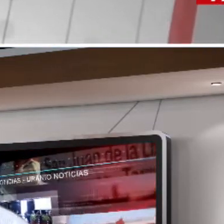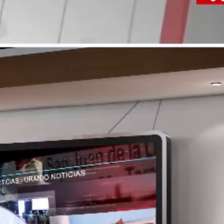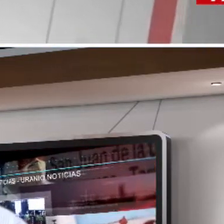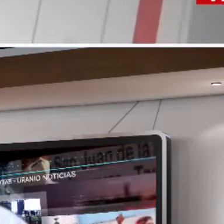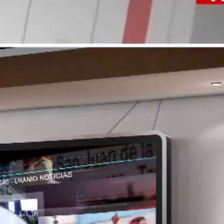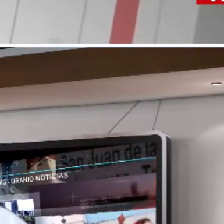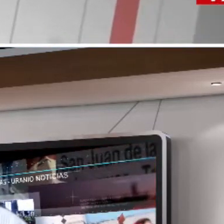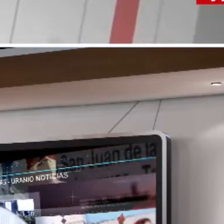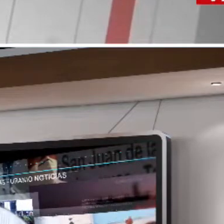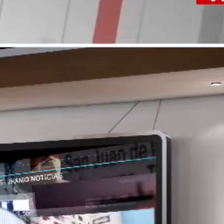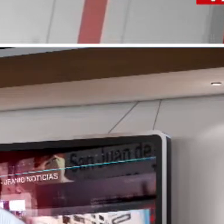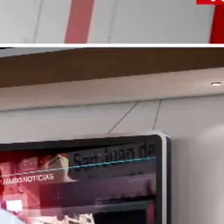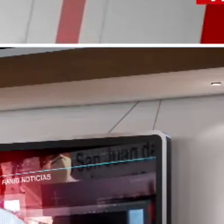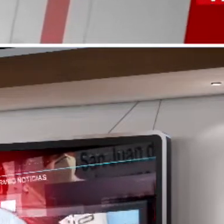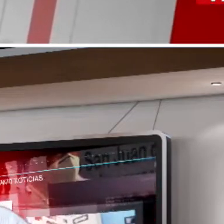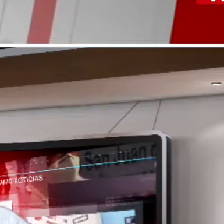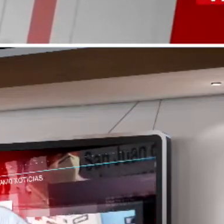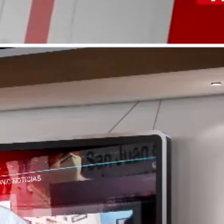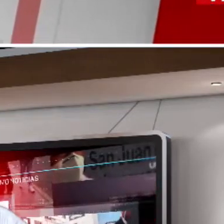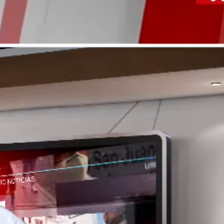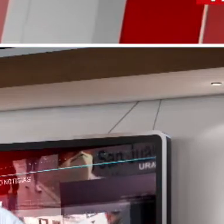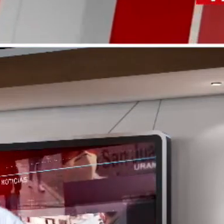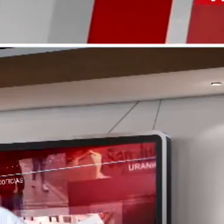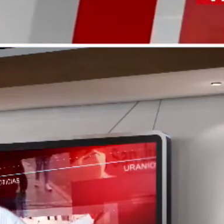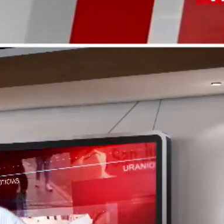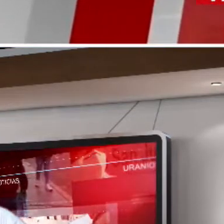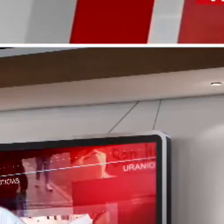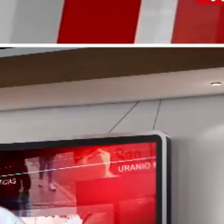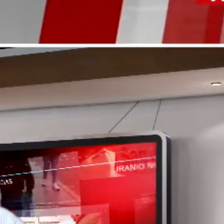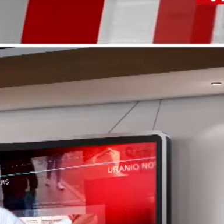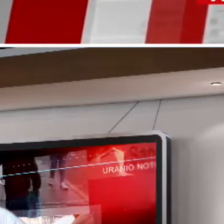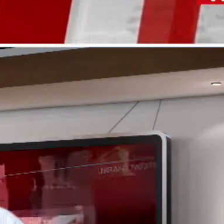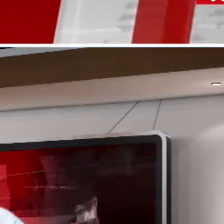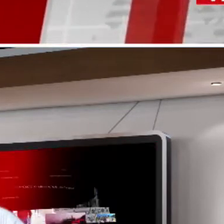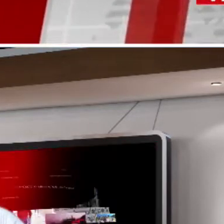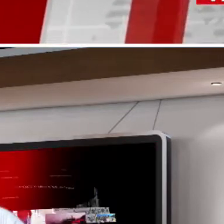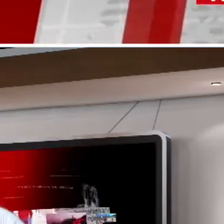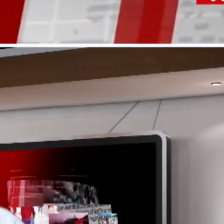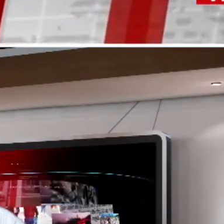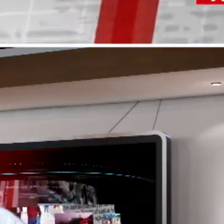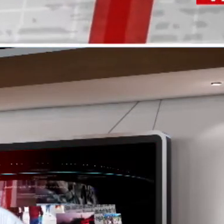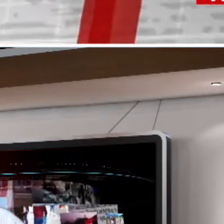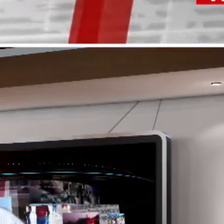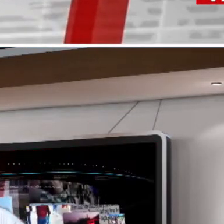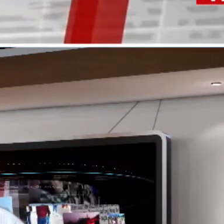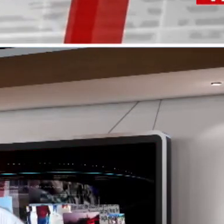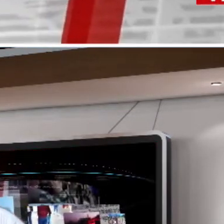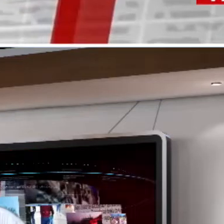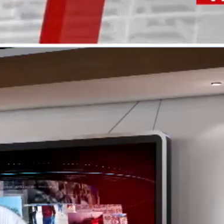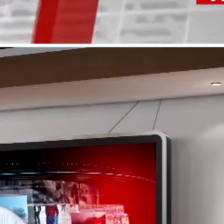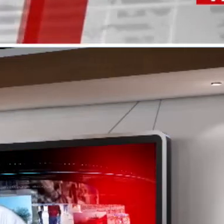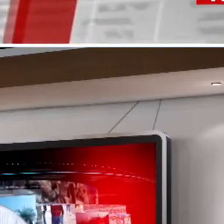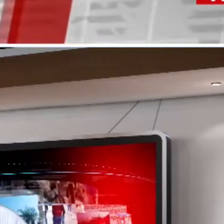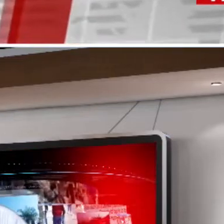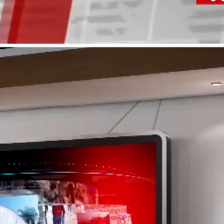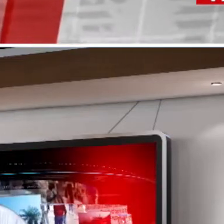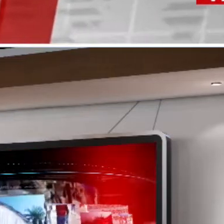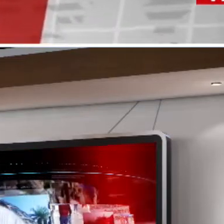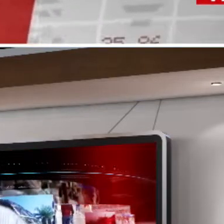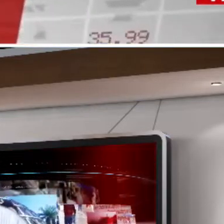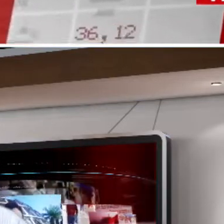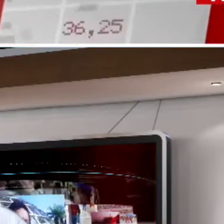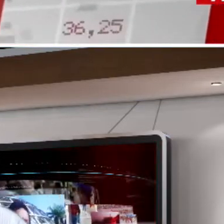autoridad que tiene ahorita 40 predios. Cada predio tiene entre 30, 35 y 40 hectáreas. Y en vez de trabajar